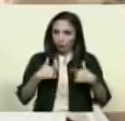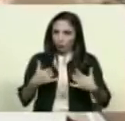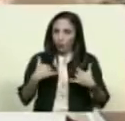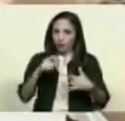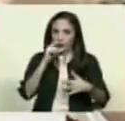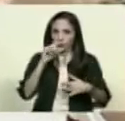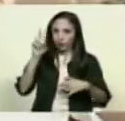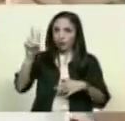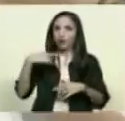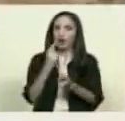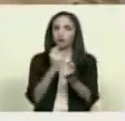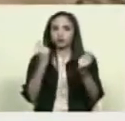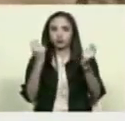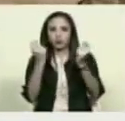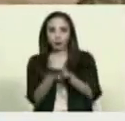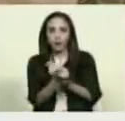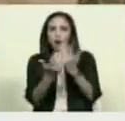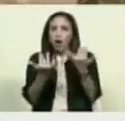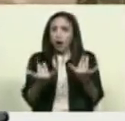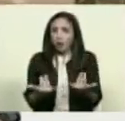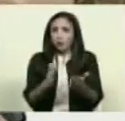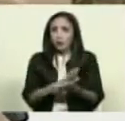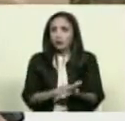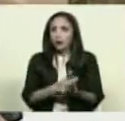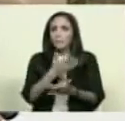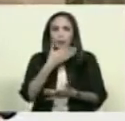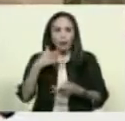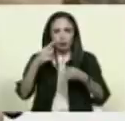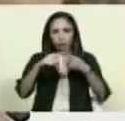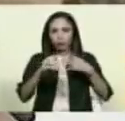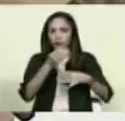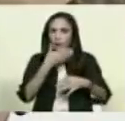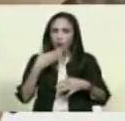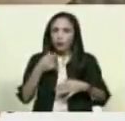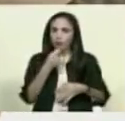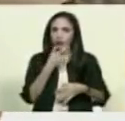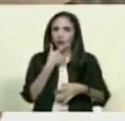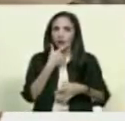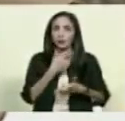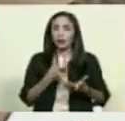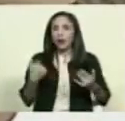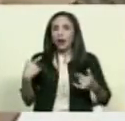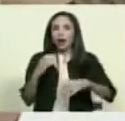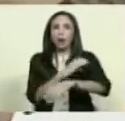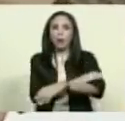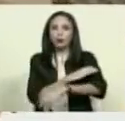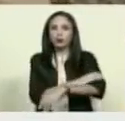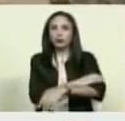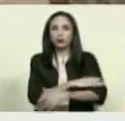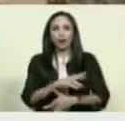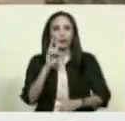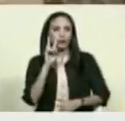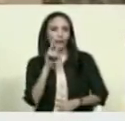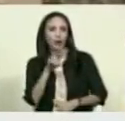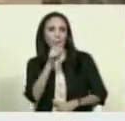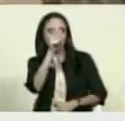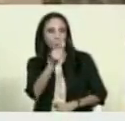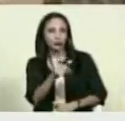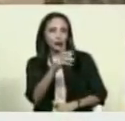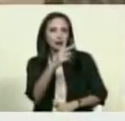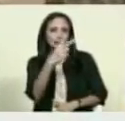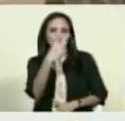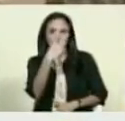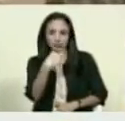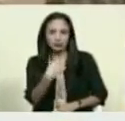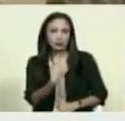claro contraste entre ellos, que quieren ver a Venezuela en la tristeza, que quieren ver a Venezuela en la